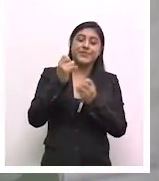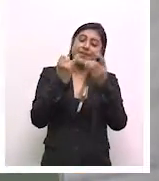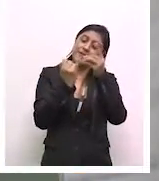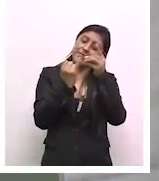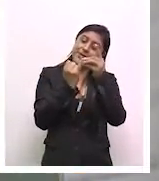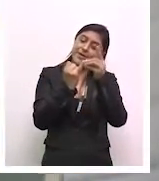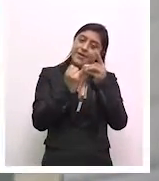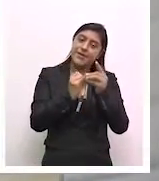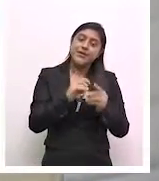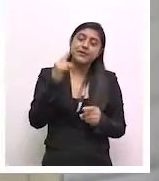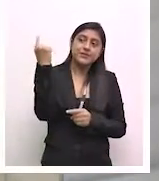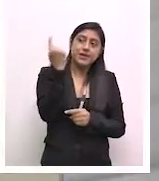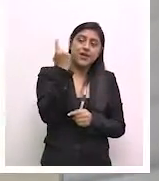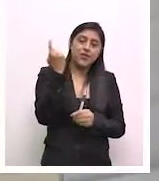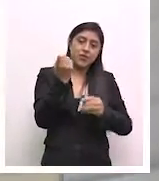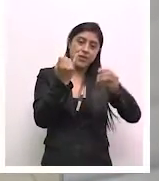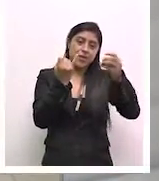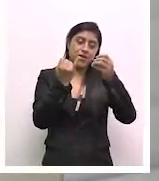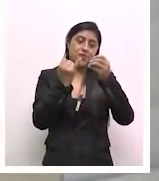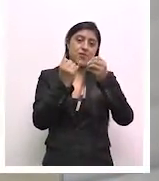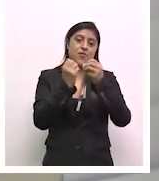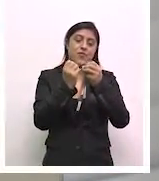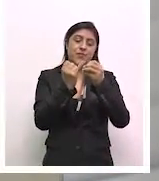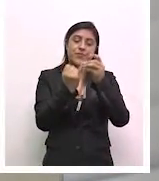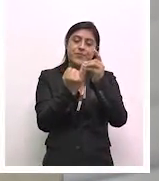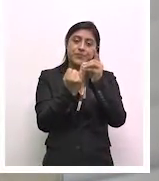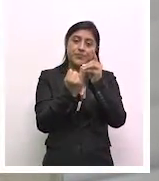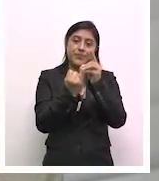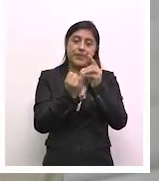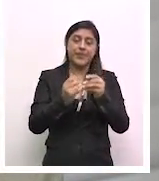Más adelante, el DPI es el único